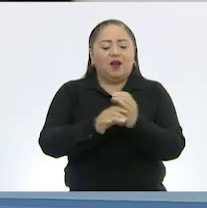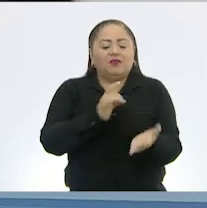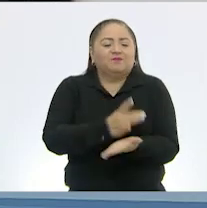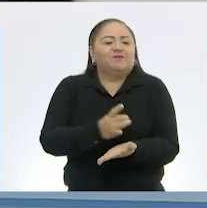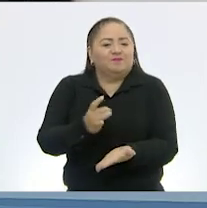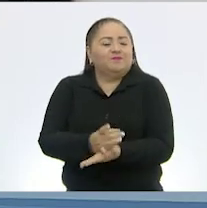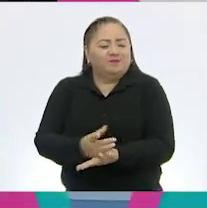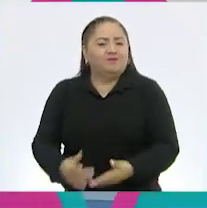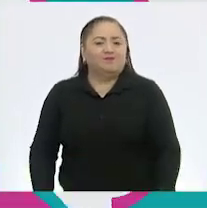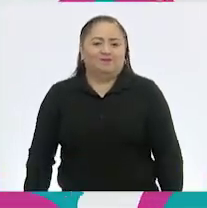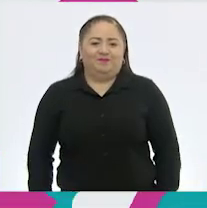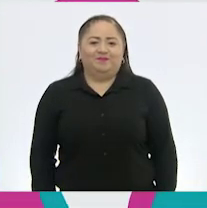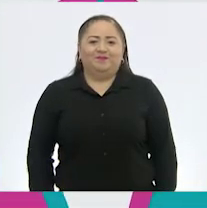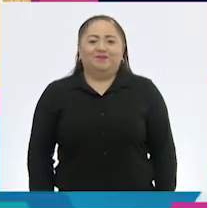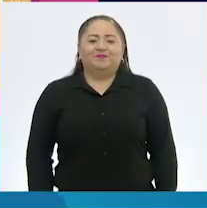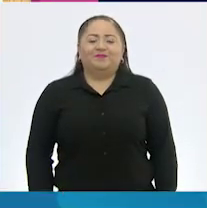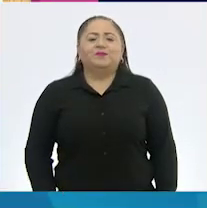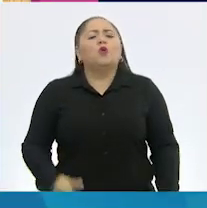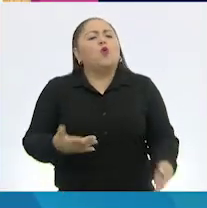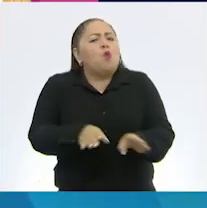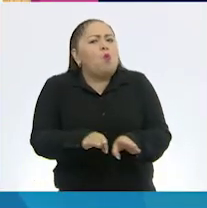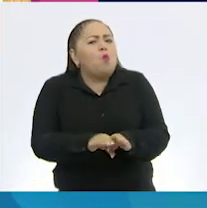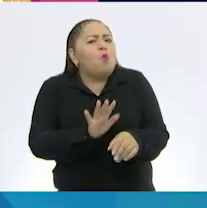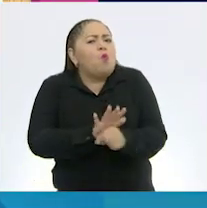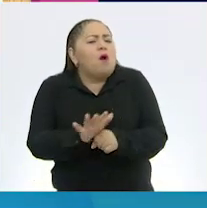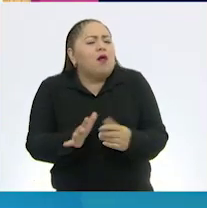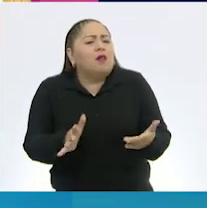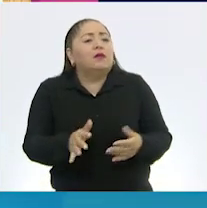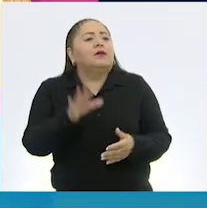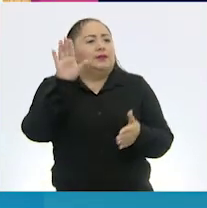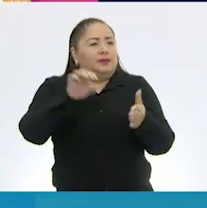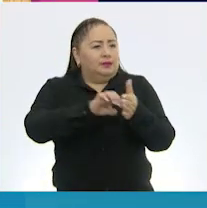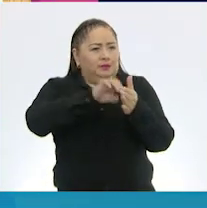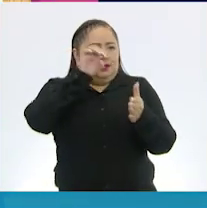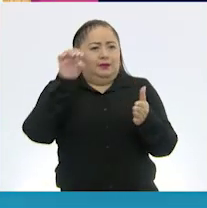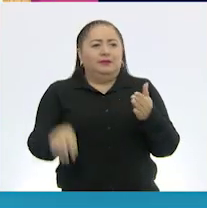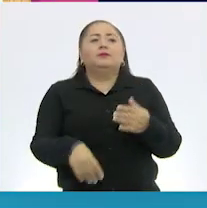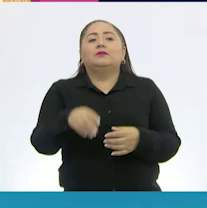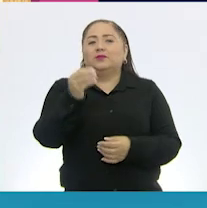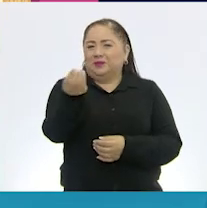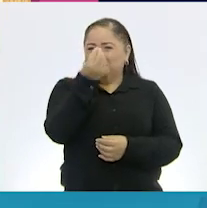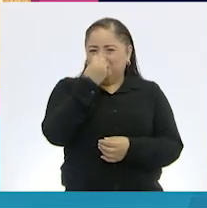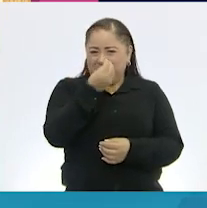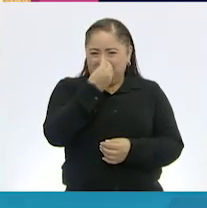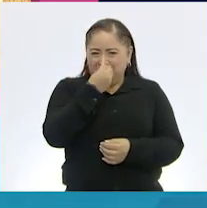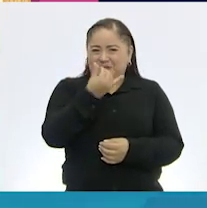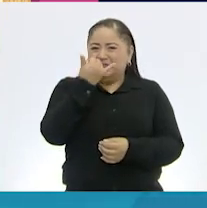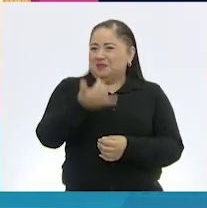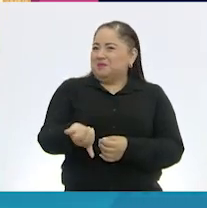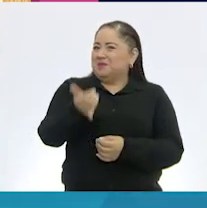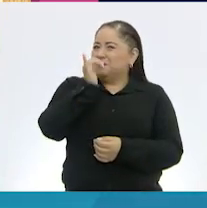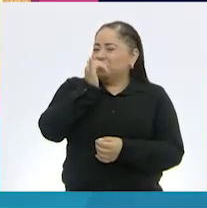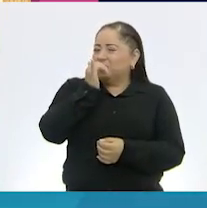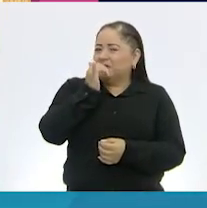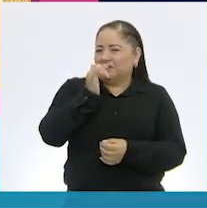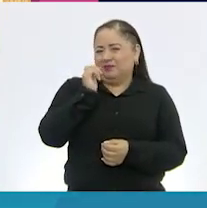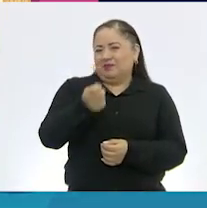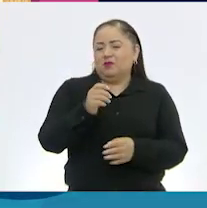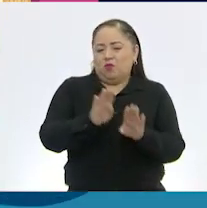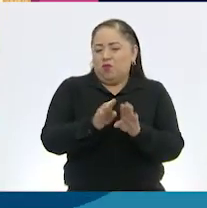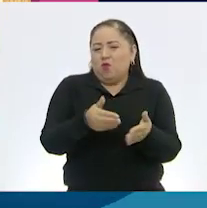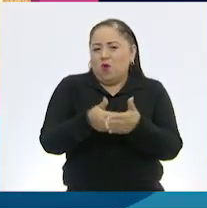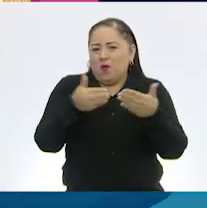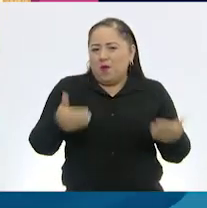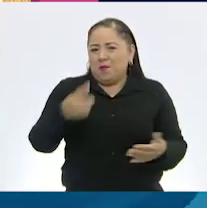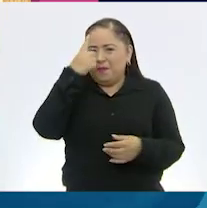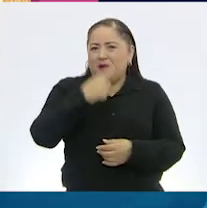identificadas. ¿Cómo cuáles? Por ejemplo, los alimentos y bebidas de consumo habitual